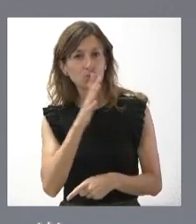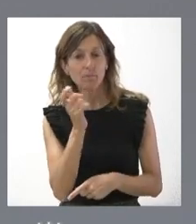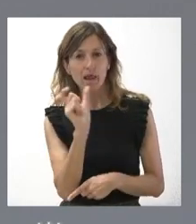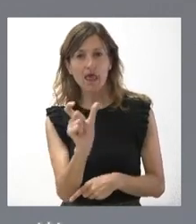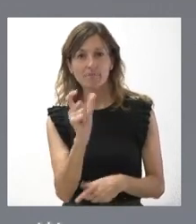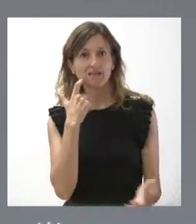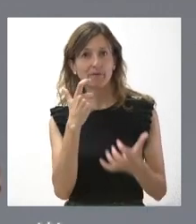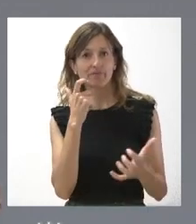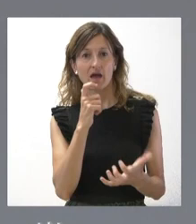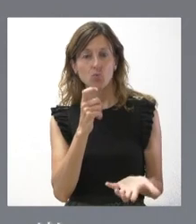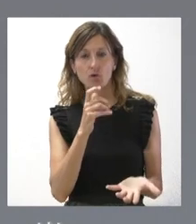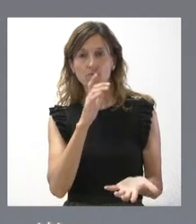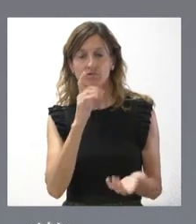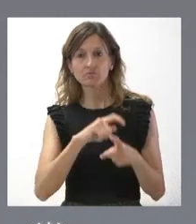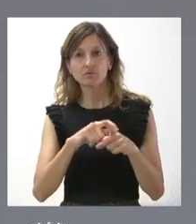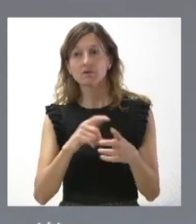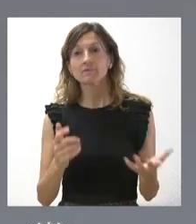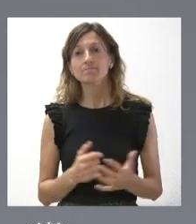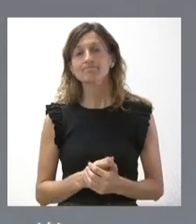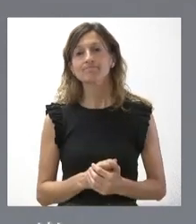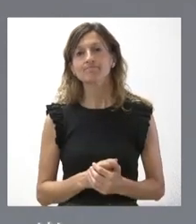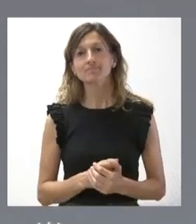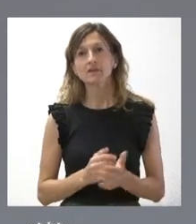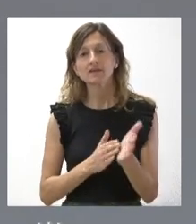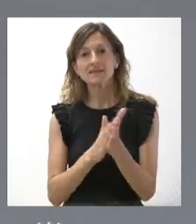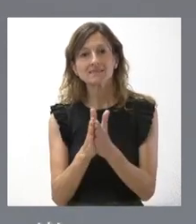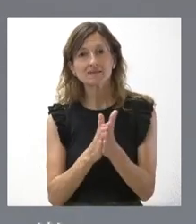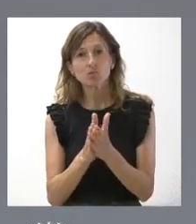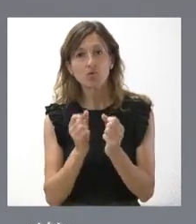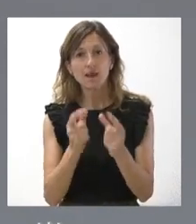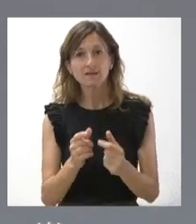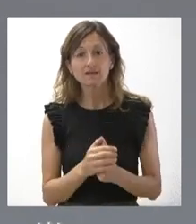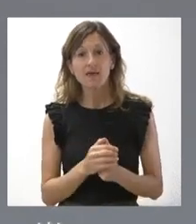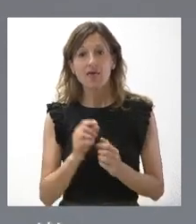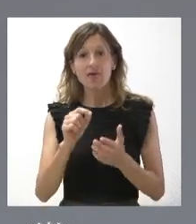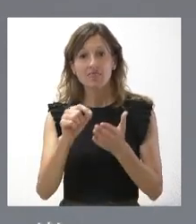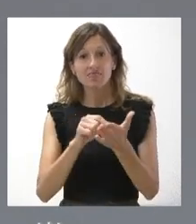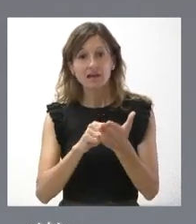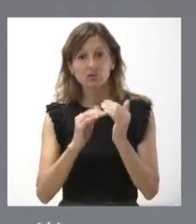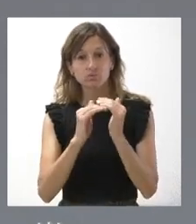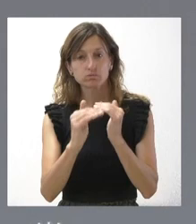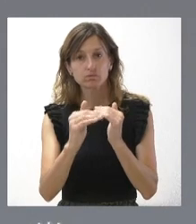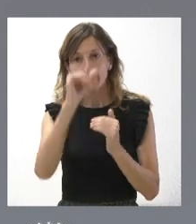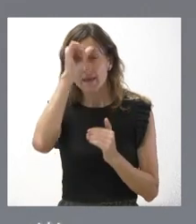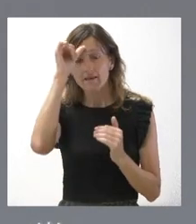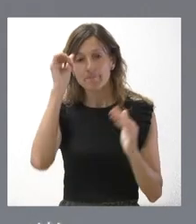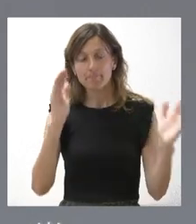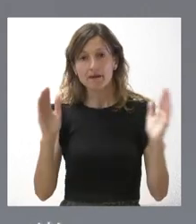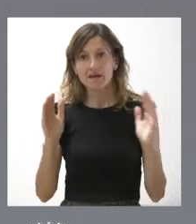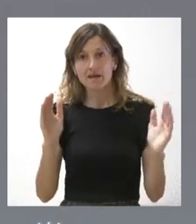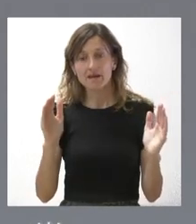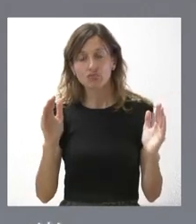tipo de calificativos. Vuelvo a estimulantes. Estos datos tan estimulantes del verano son